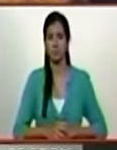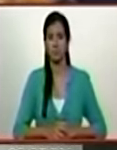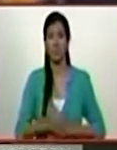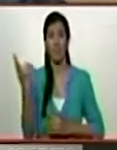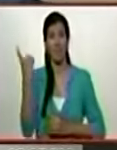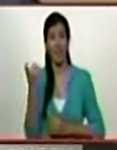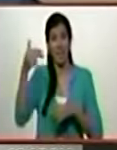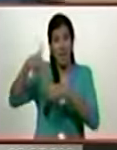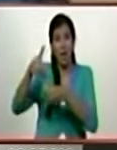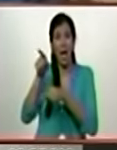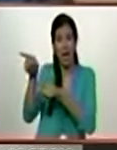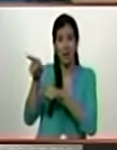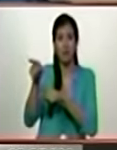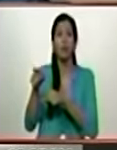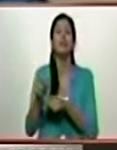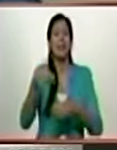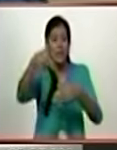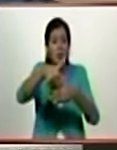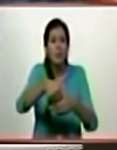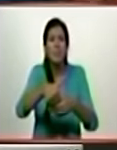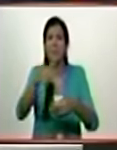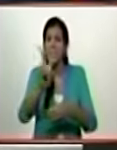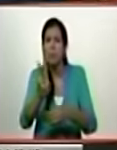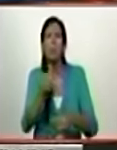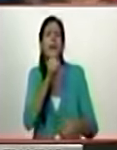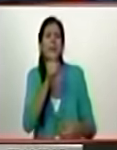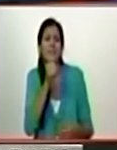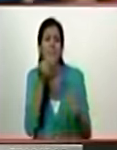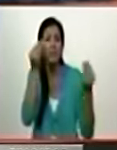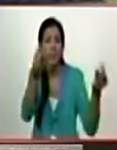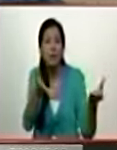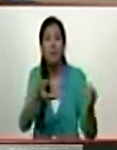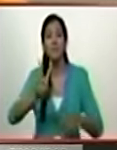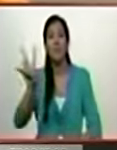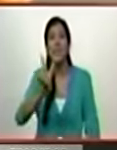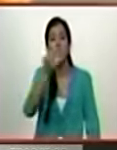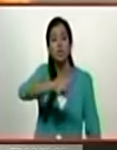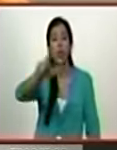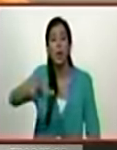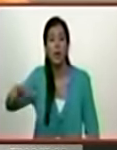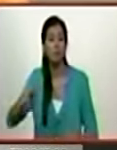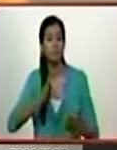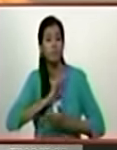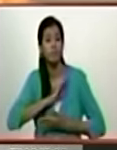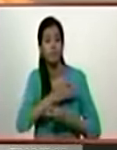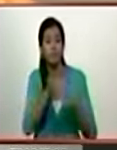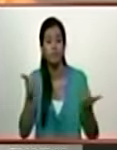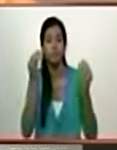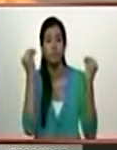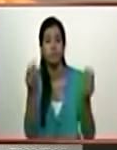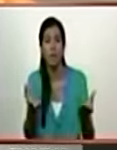La gasolina venezolana debe ser en primera instancia ¿para quién? Para los venezolanos y las venezolanas.